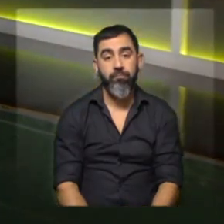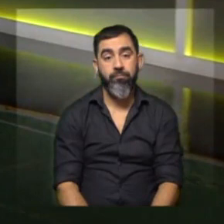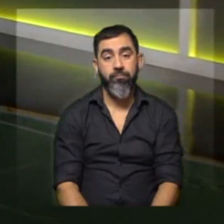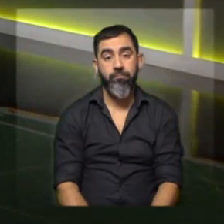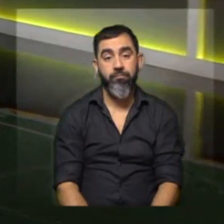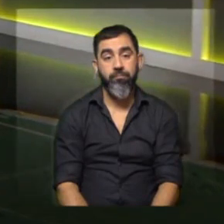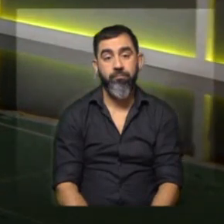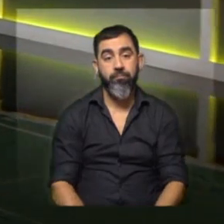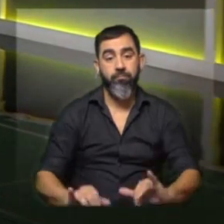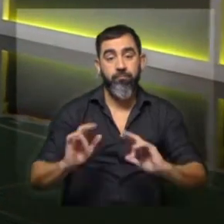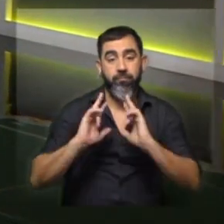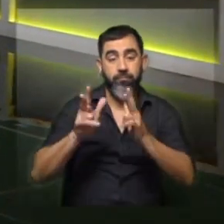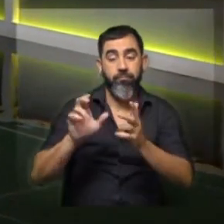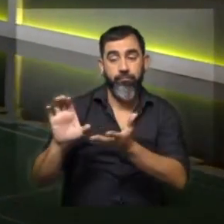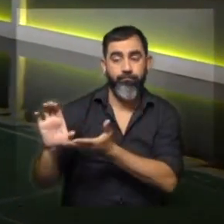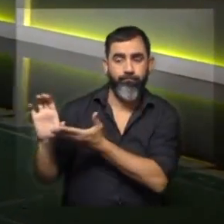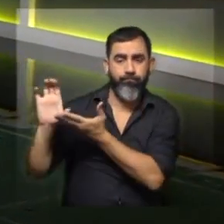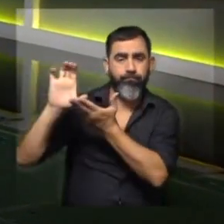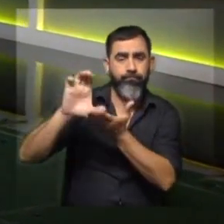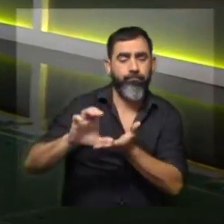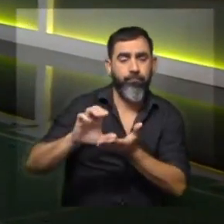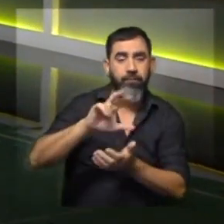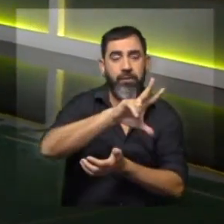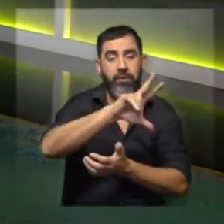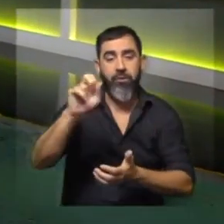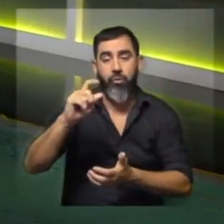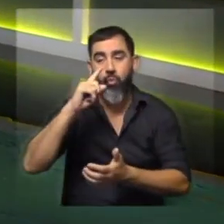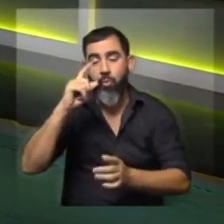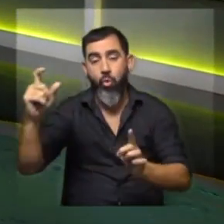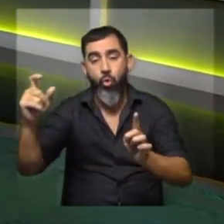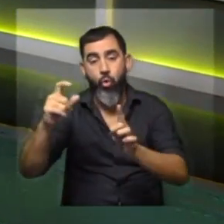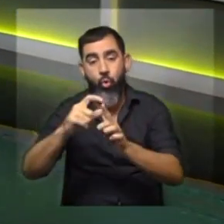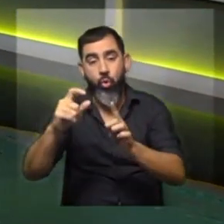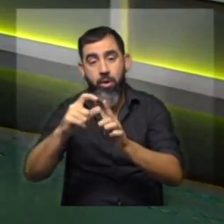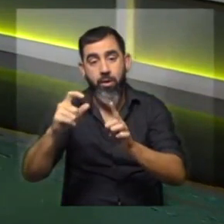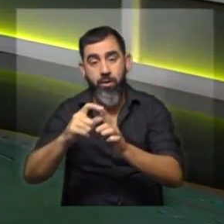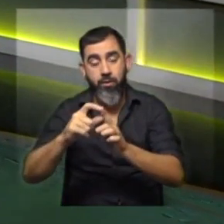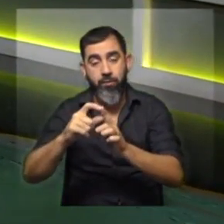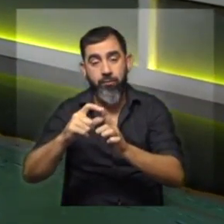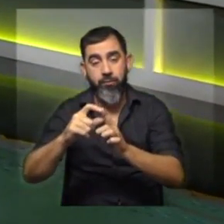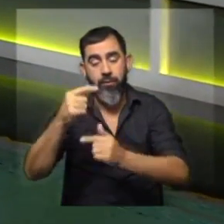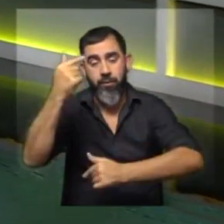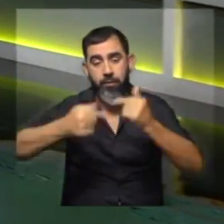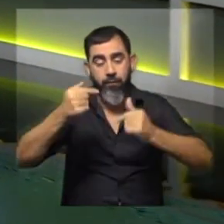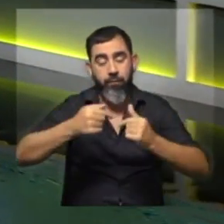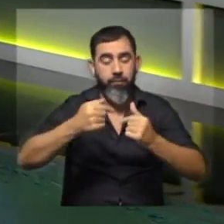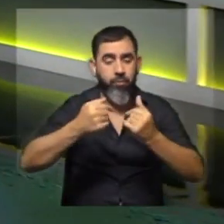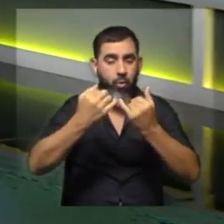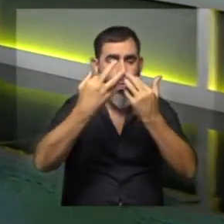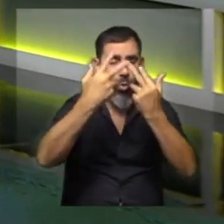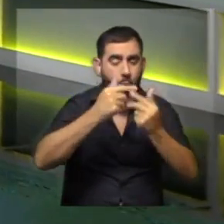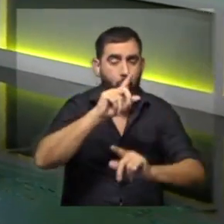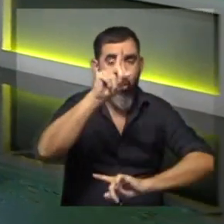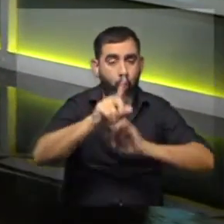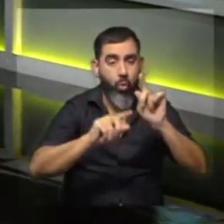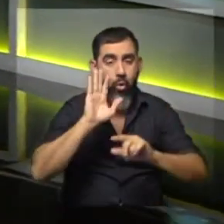Quedó dicho, una inversión de unos $300.000 provenientes de distintos organismos de la